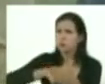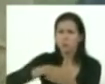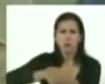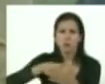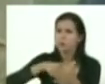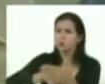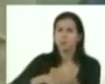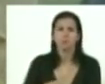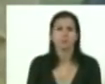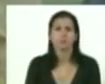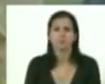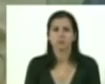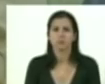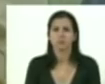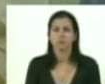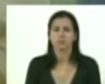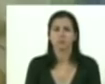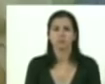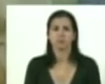libertadores.